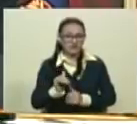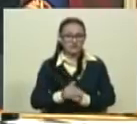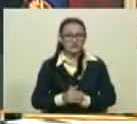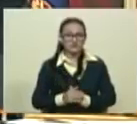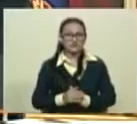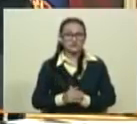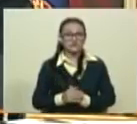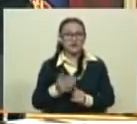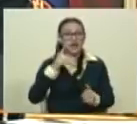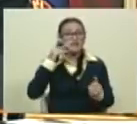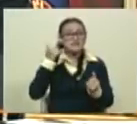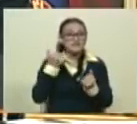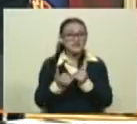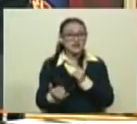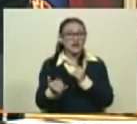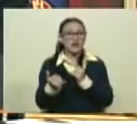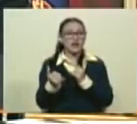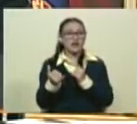Al final,